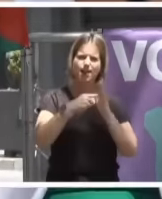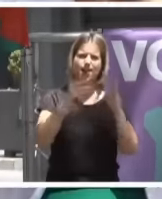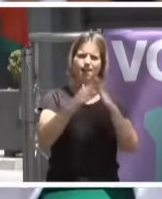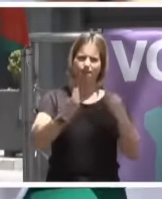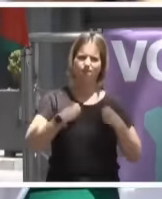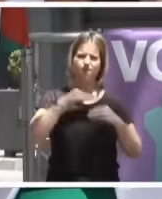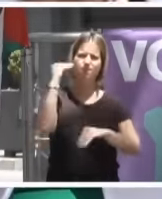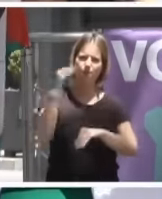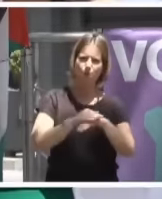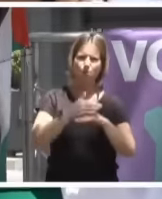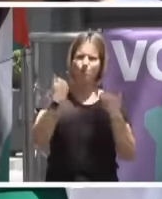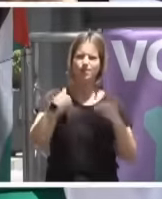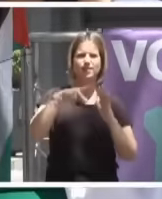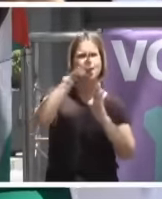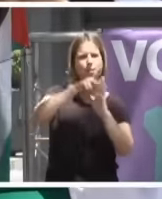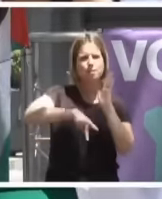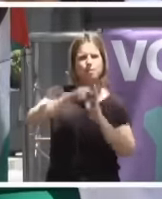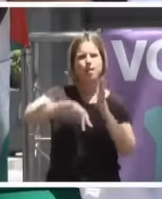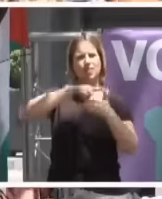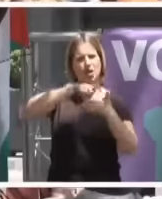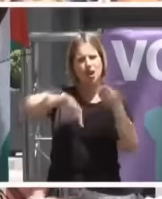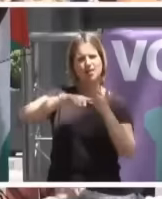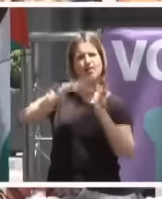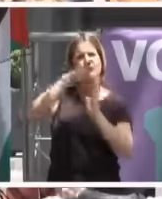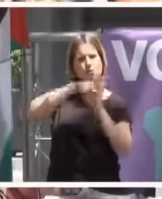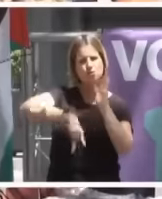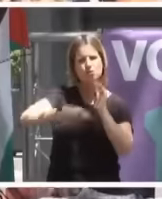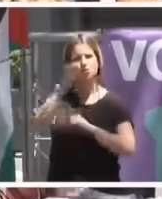vivienda, regule los precios del alquiler,